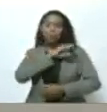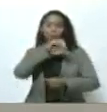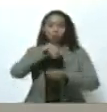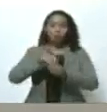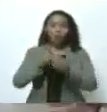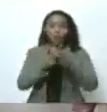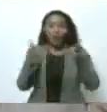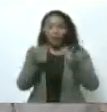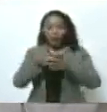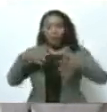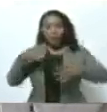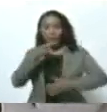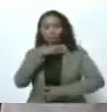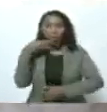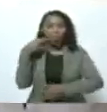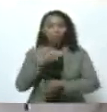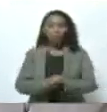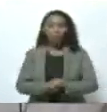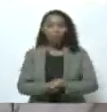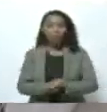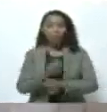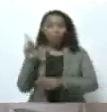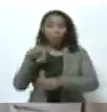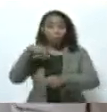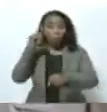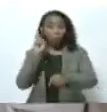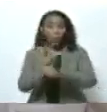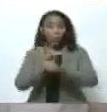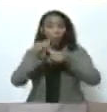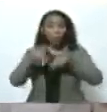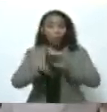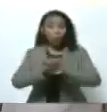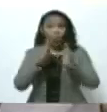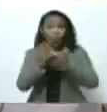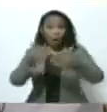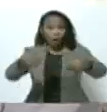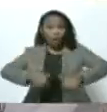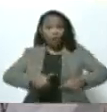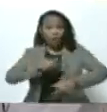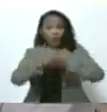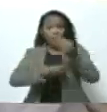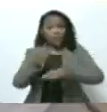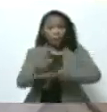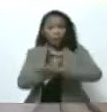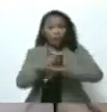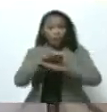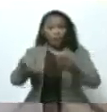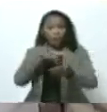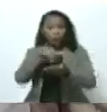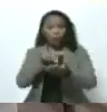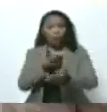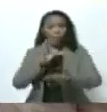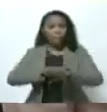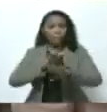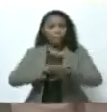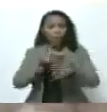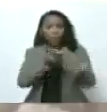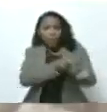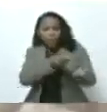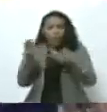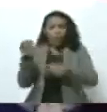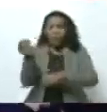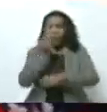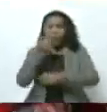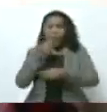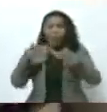Rico. Esto es único en el mundo, este esfuerzo que hace el gobierno nacional por llevar alimentos a